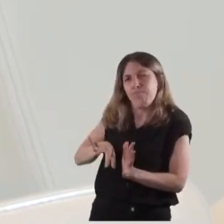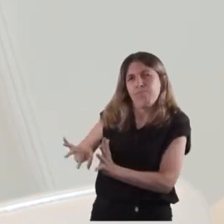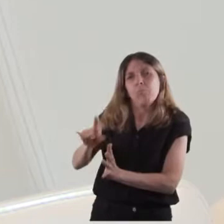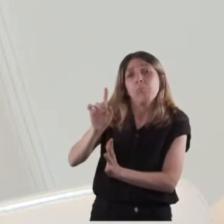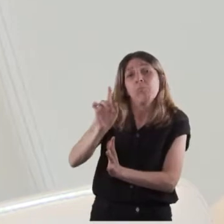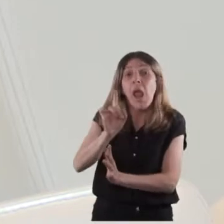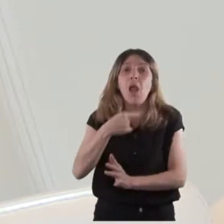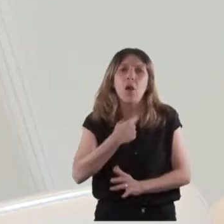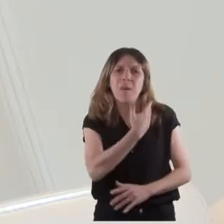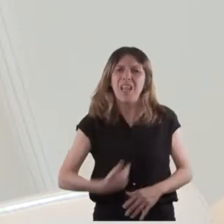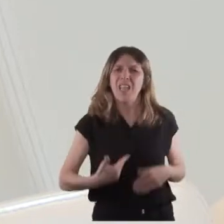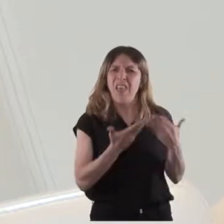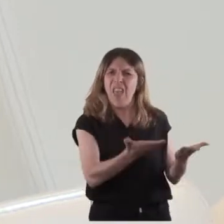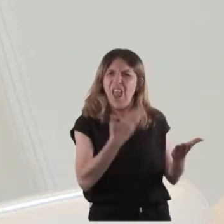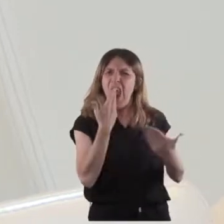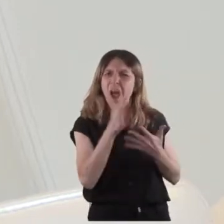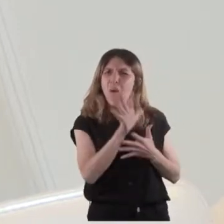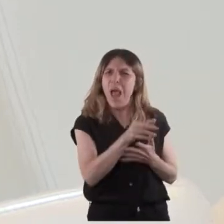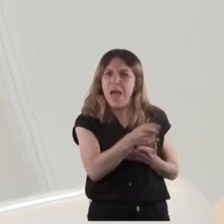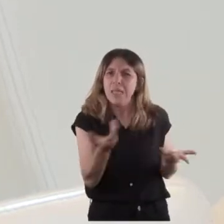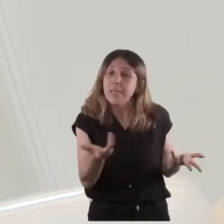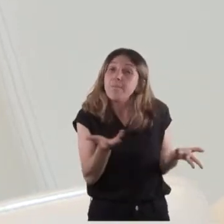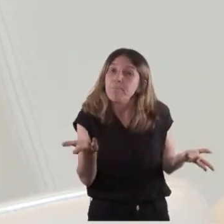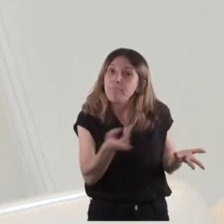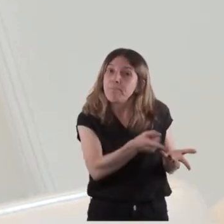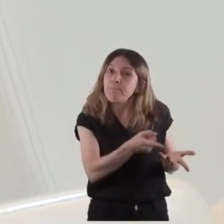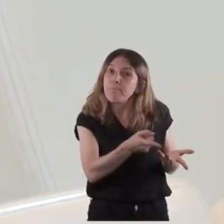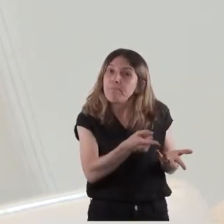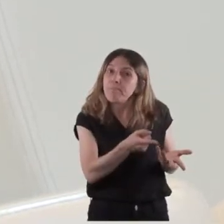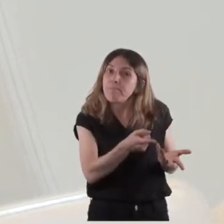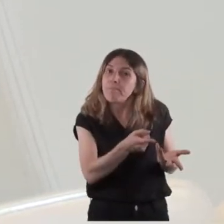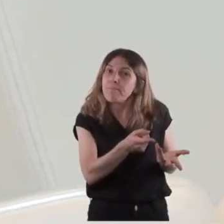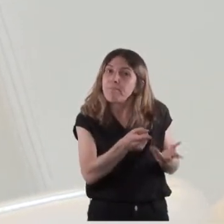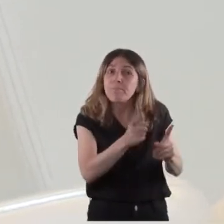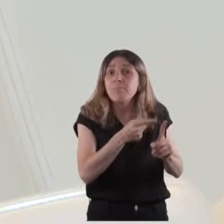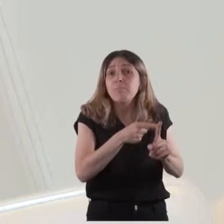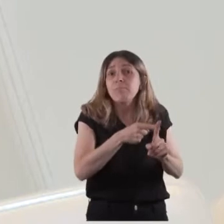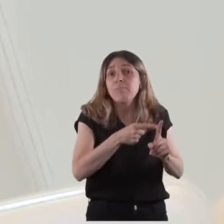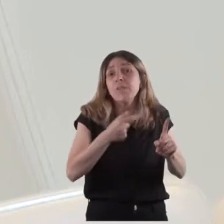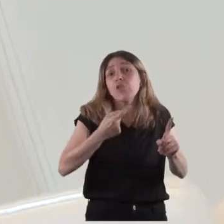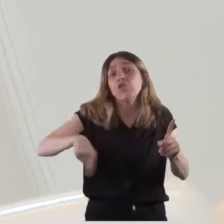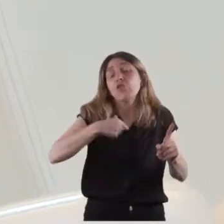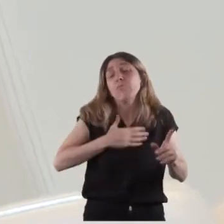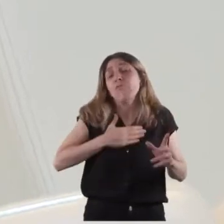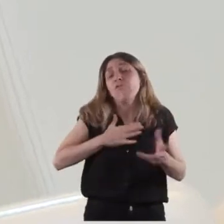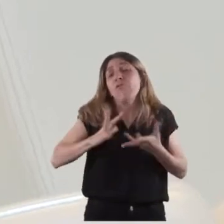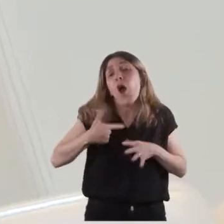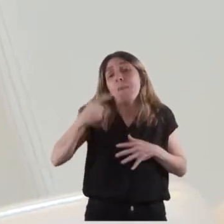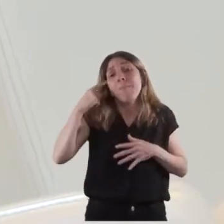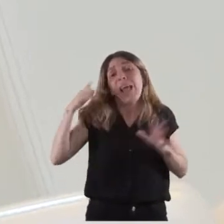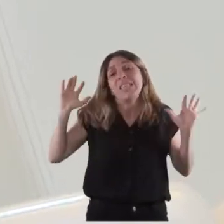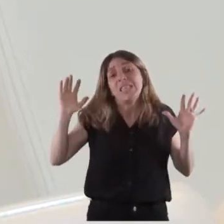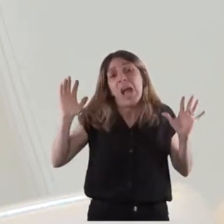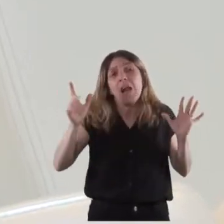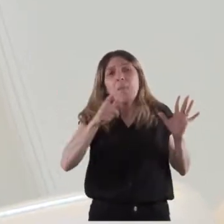presidente que ha tenido este digamos desde nuestro punto desde mi punto de vista han